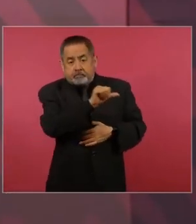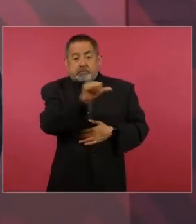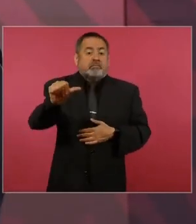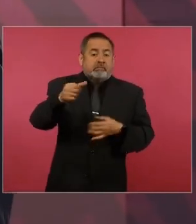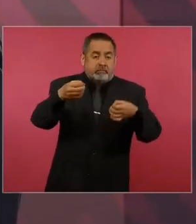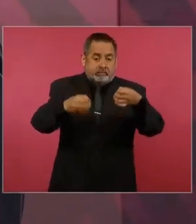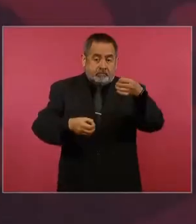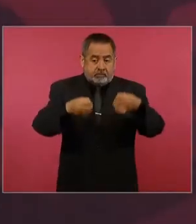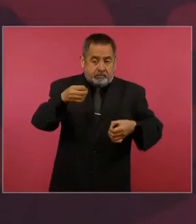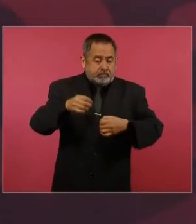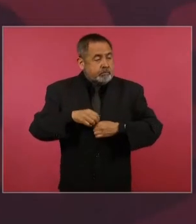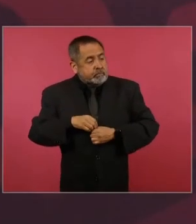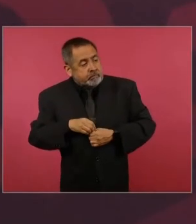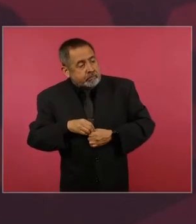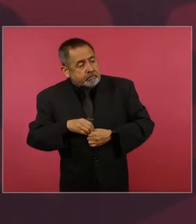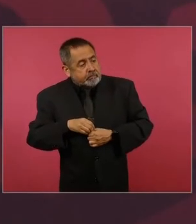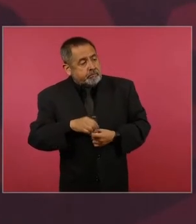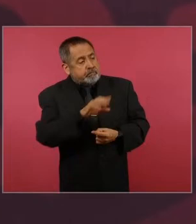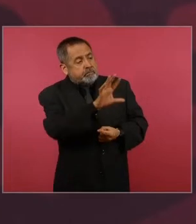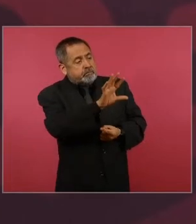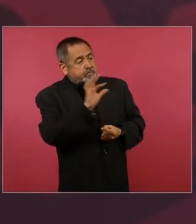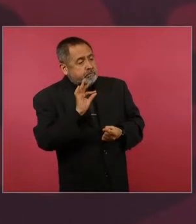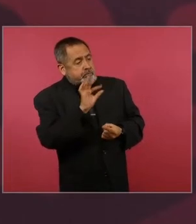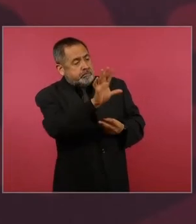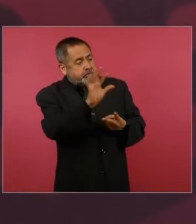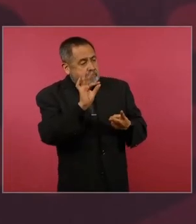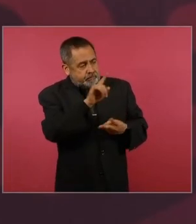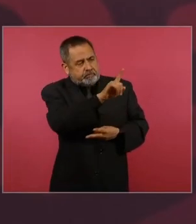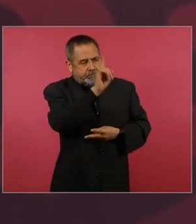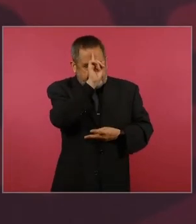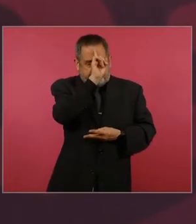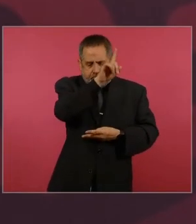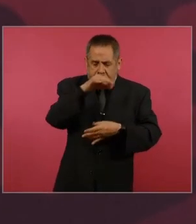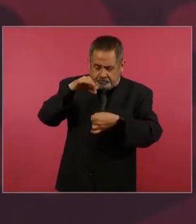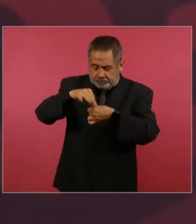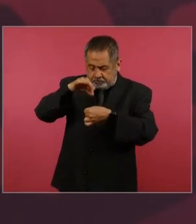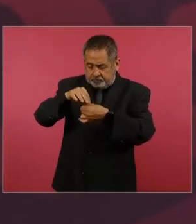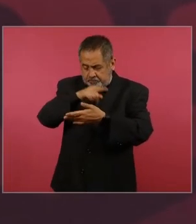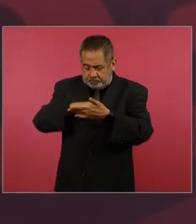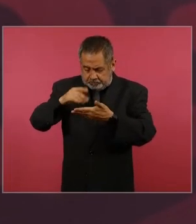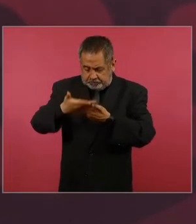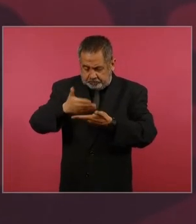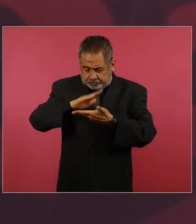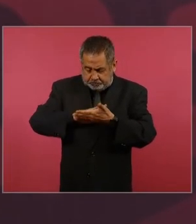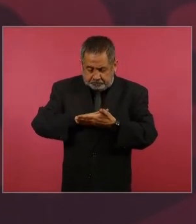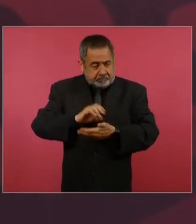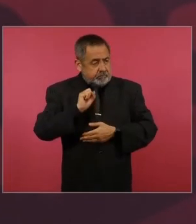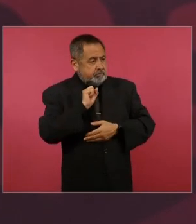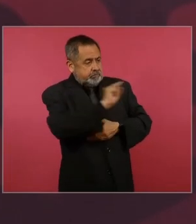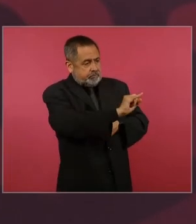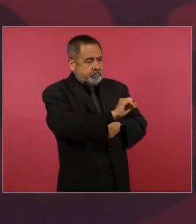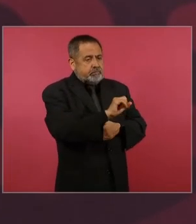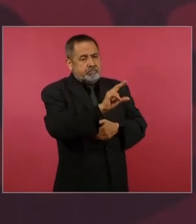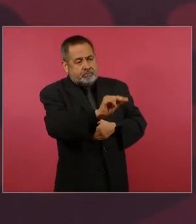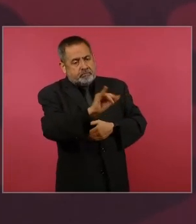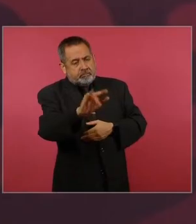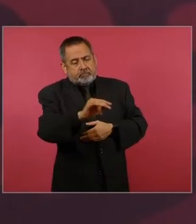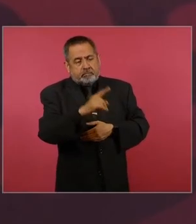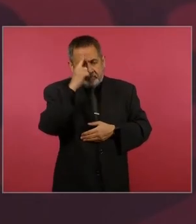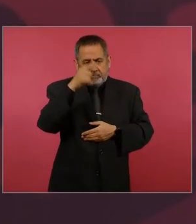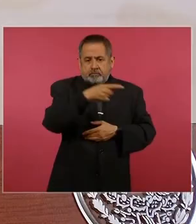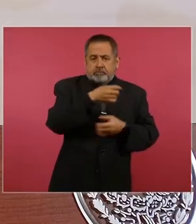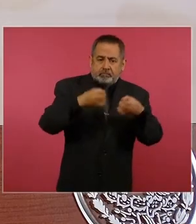los jueces, que el pueblo elija a los magistrados, que el pueblo